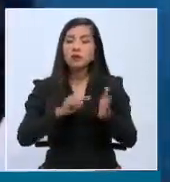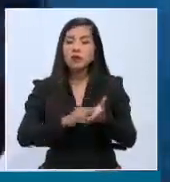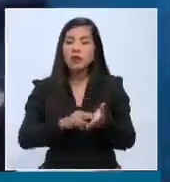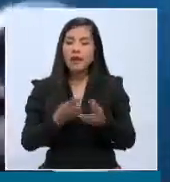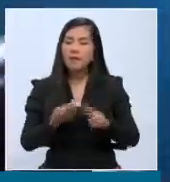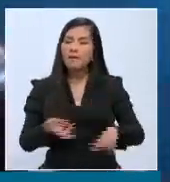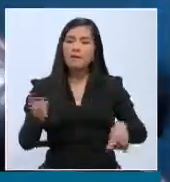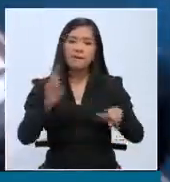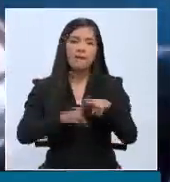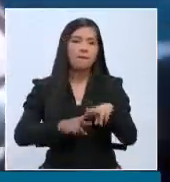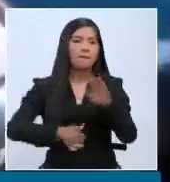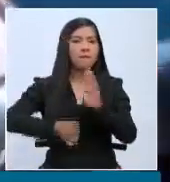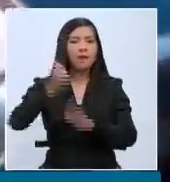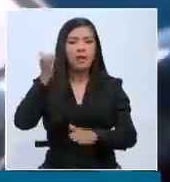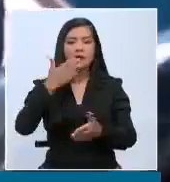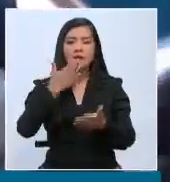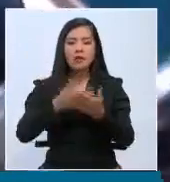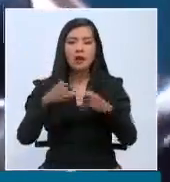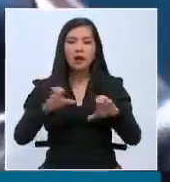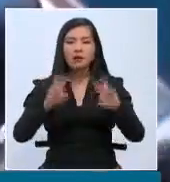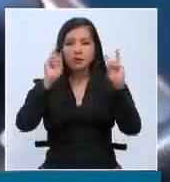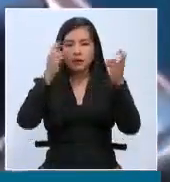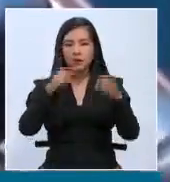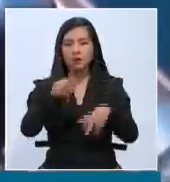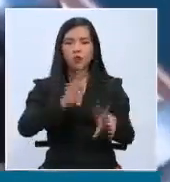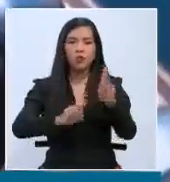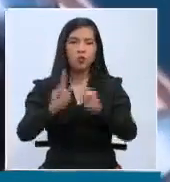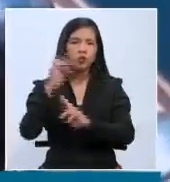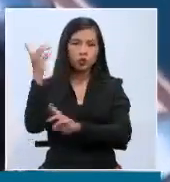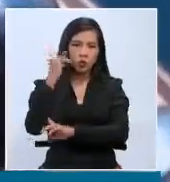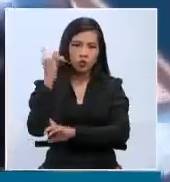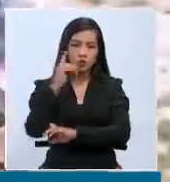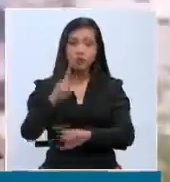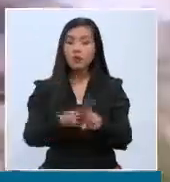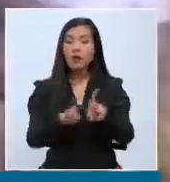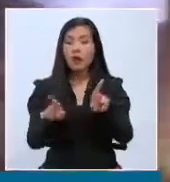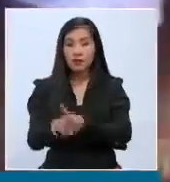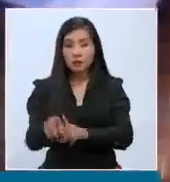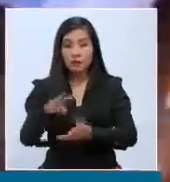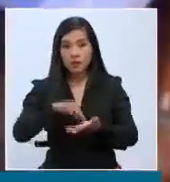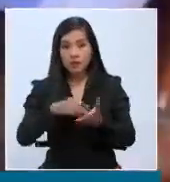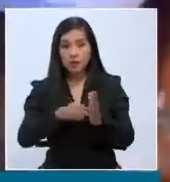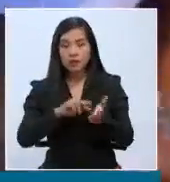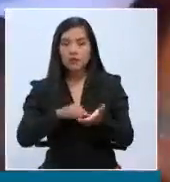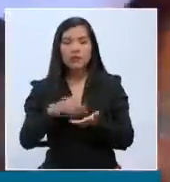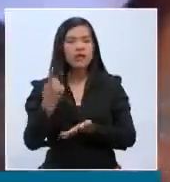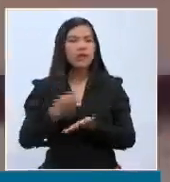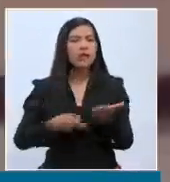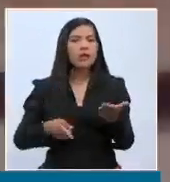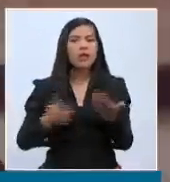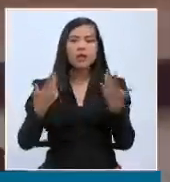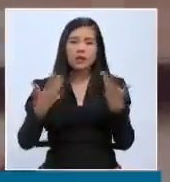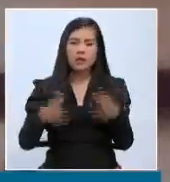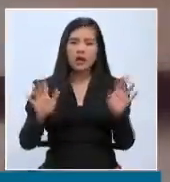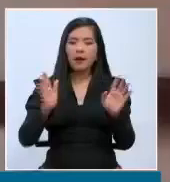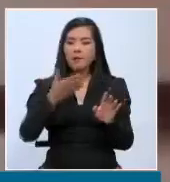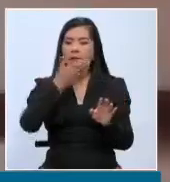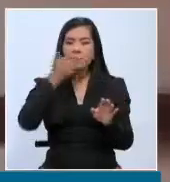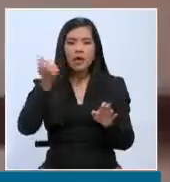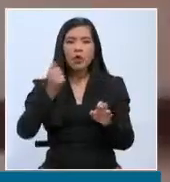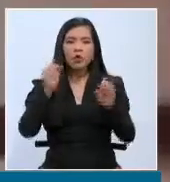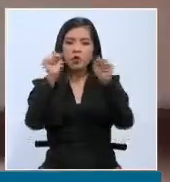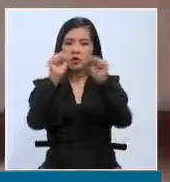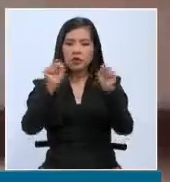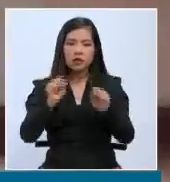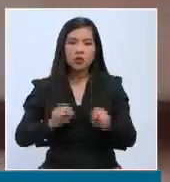mayor bienestar para la población boliviana, y esto ha significado al mismo tiempo que hayan mejores